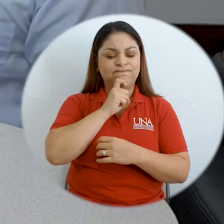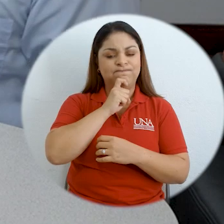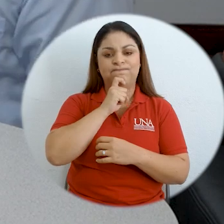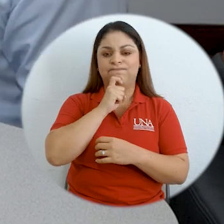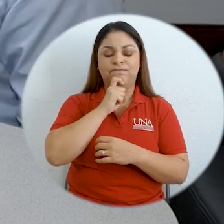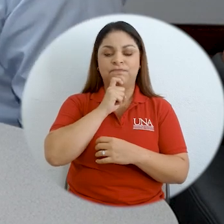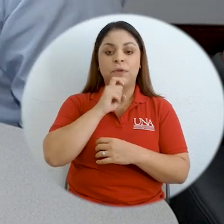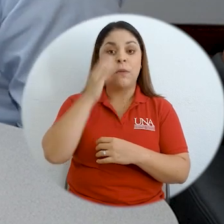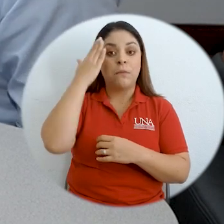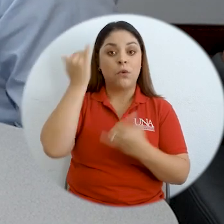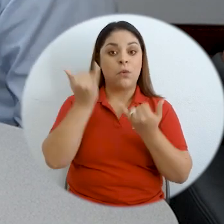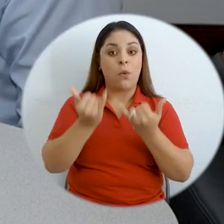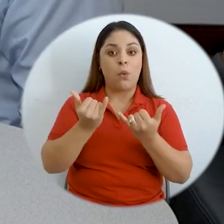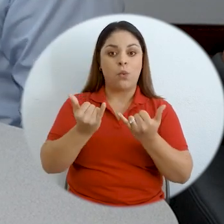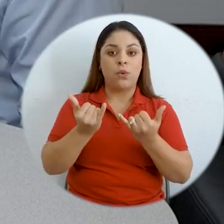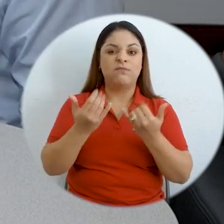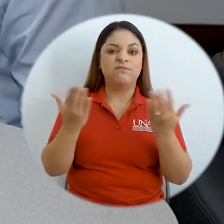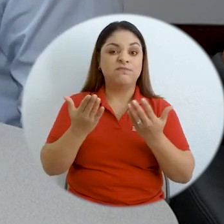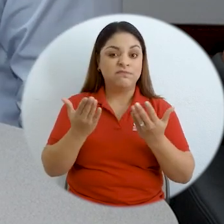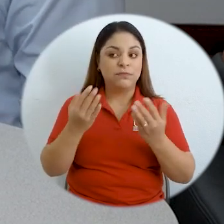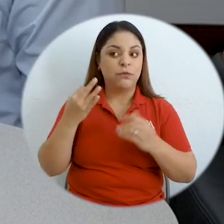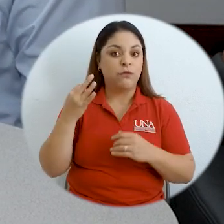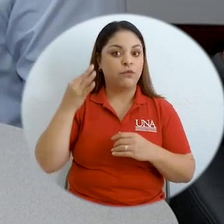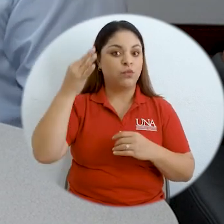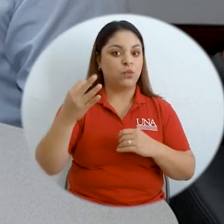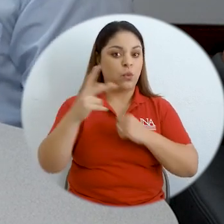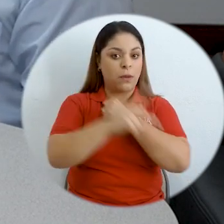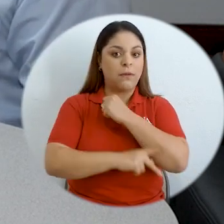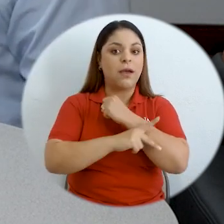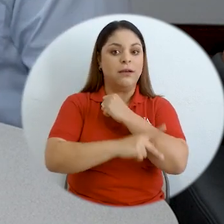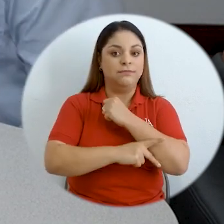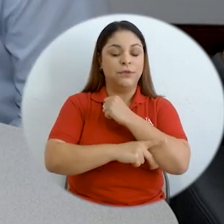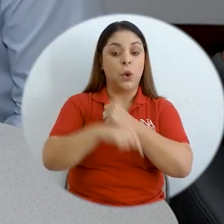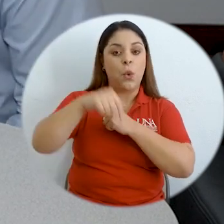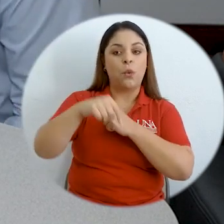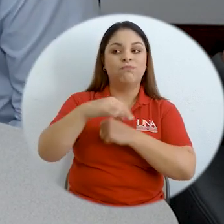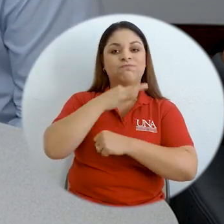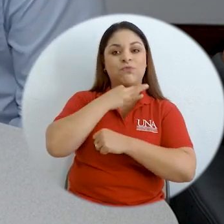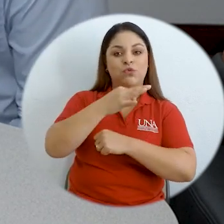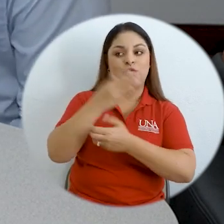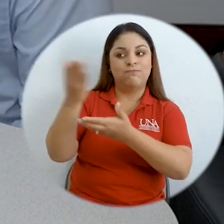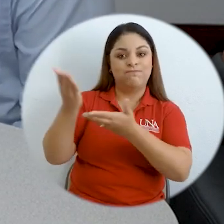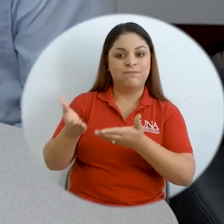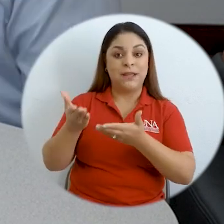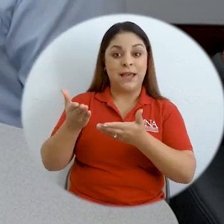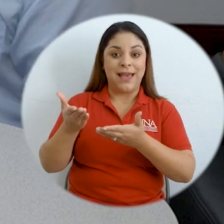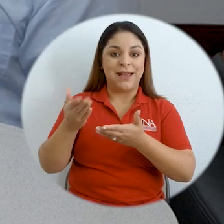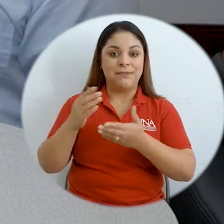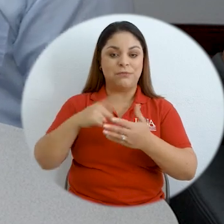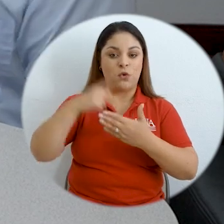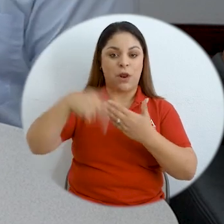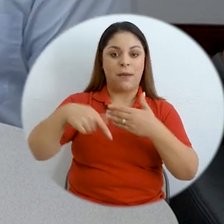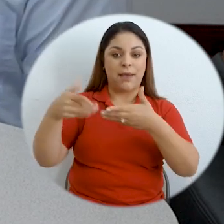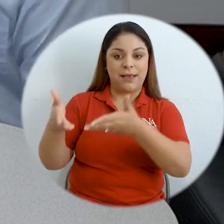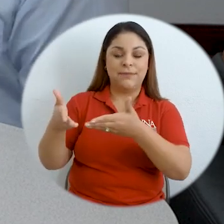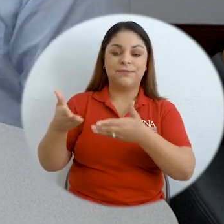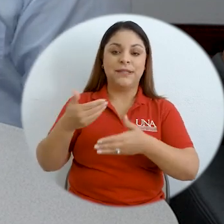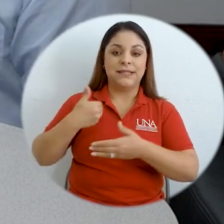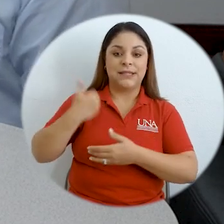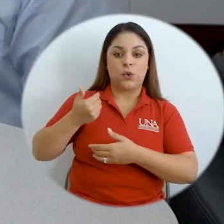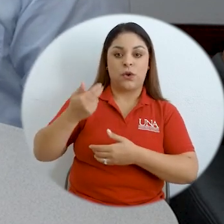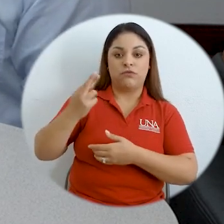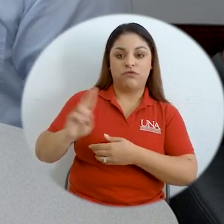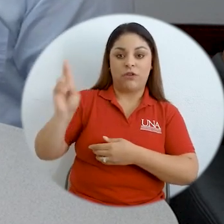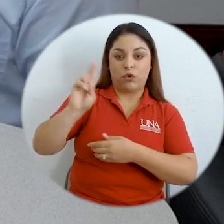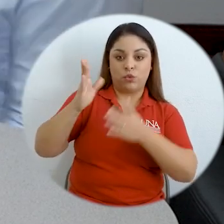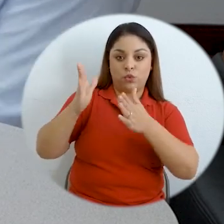estamos jugando el futuro del país. Claro que sí. Hoy tengo el gusto de tener acá en el programa al rector de la Universidad Nacional, don